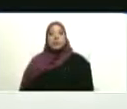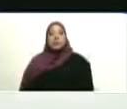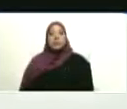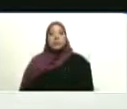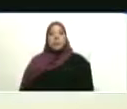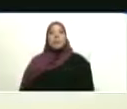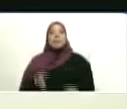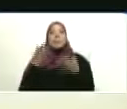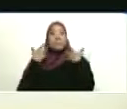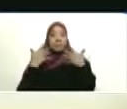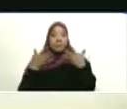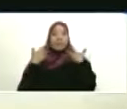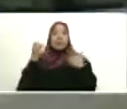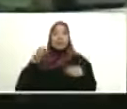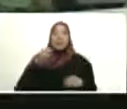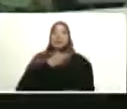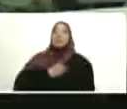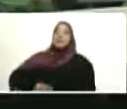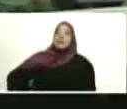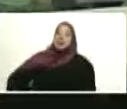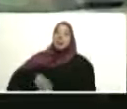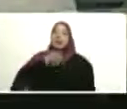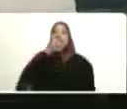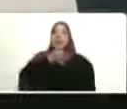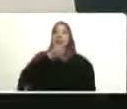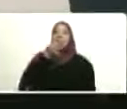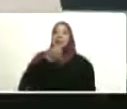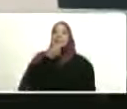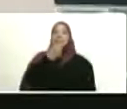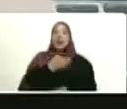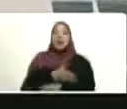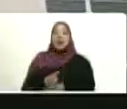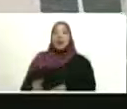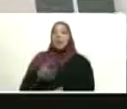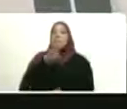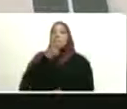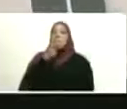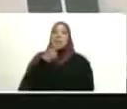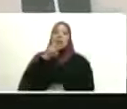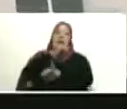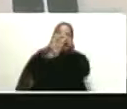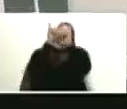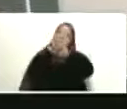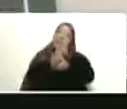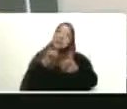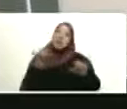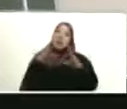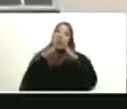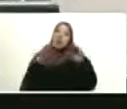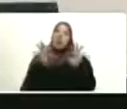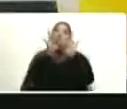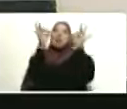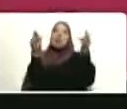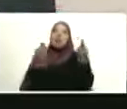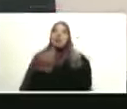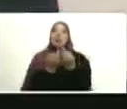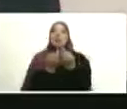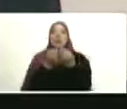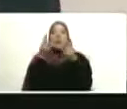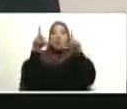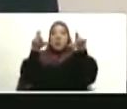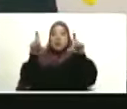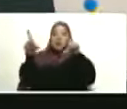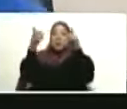Viento fresco, presidente, tarde fresca, maravillosa. Imagínese tener la felicidad de toda esta familia con estas